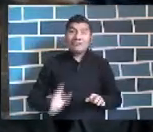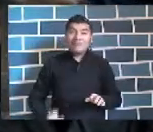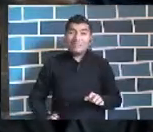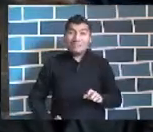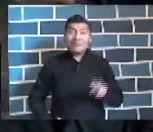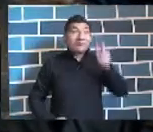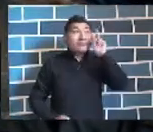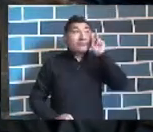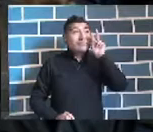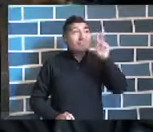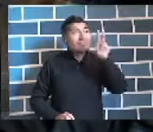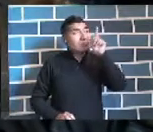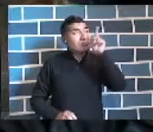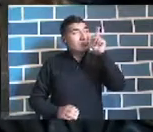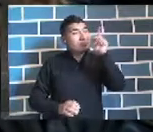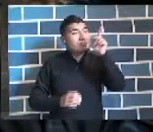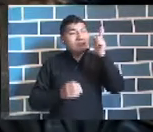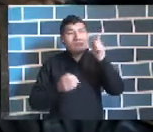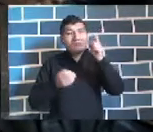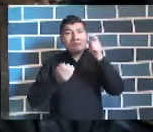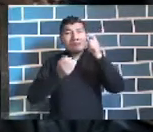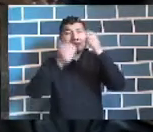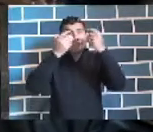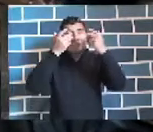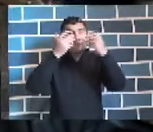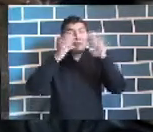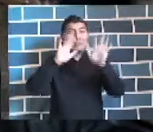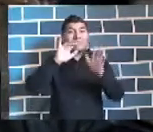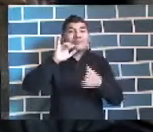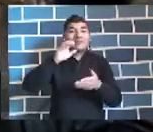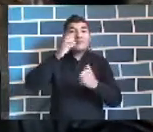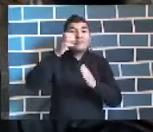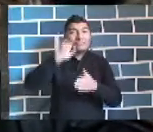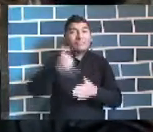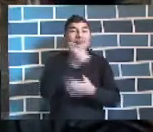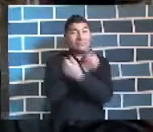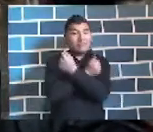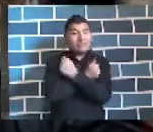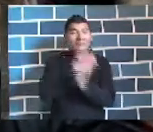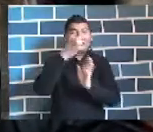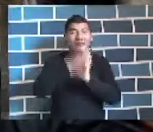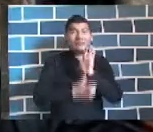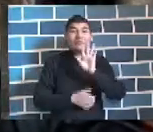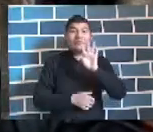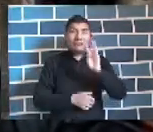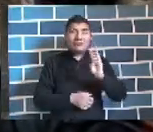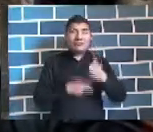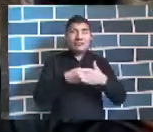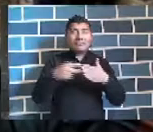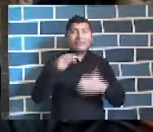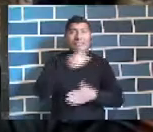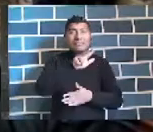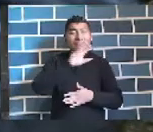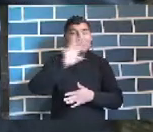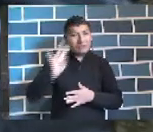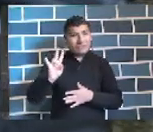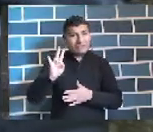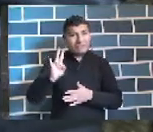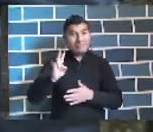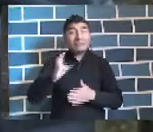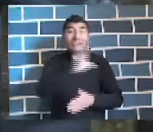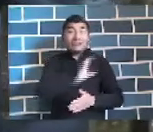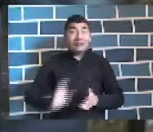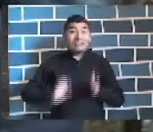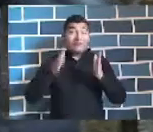mirando a aquel que traspasaron, Juan 19:37. El cristiano,